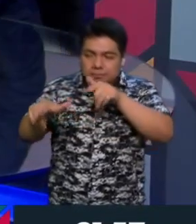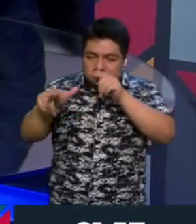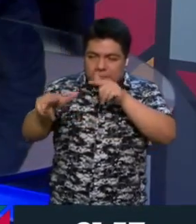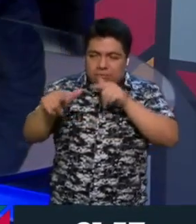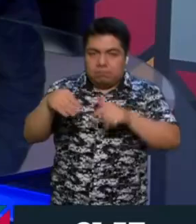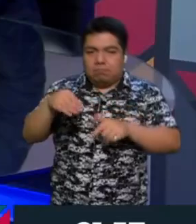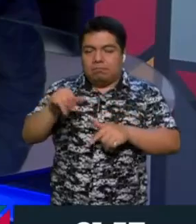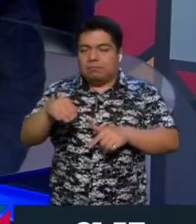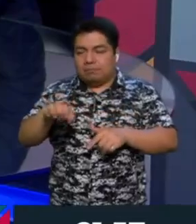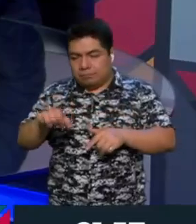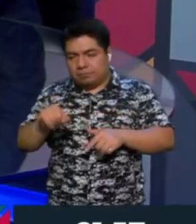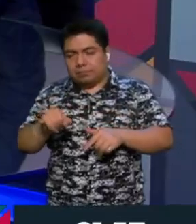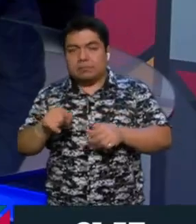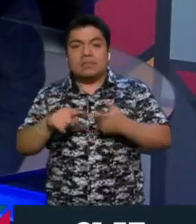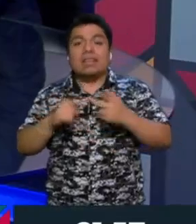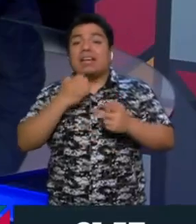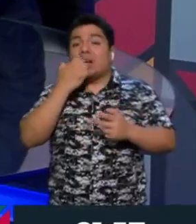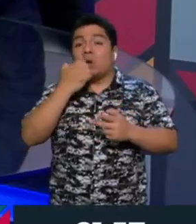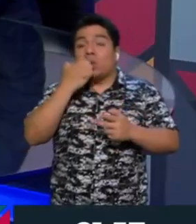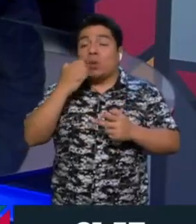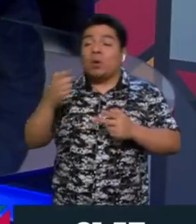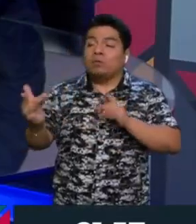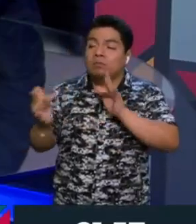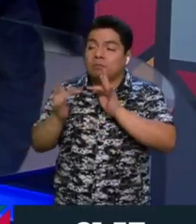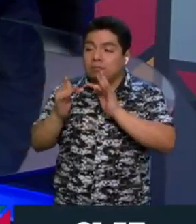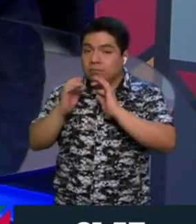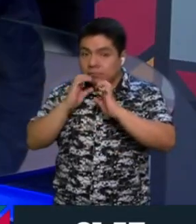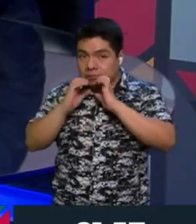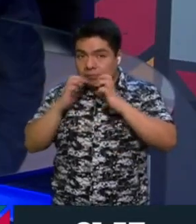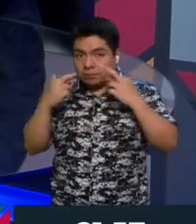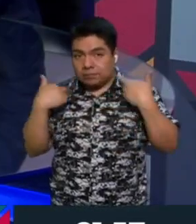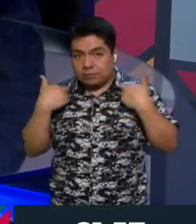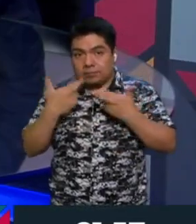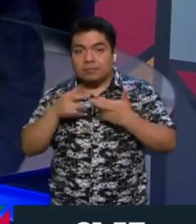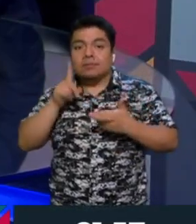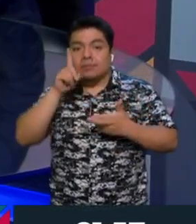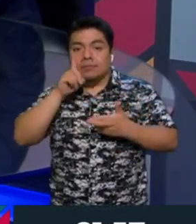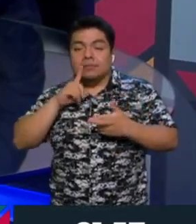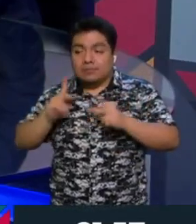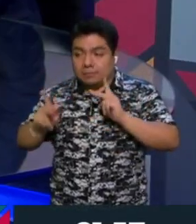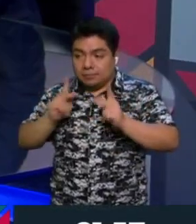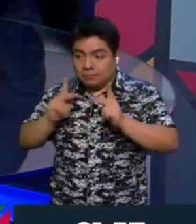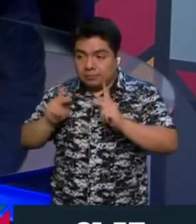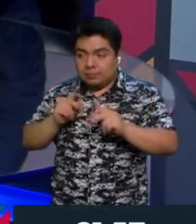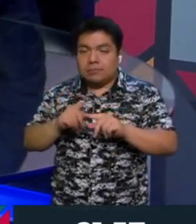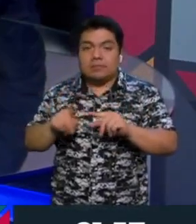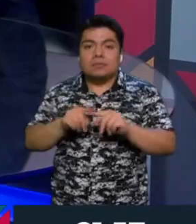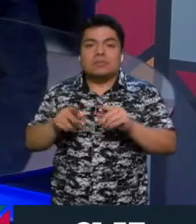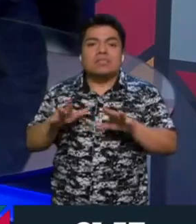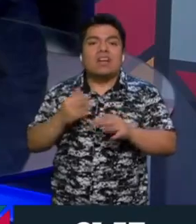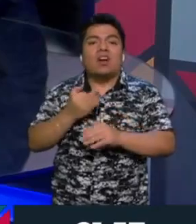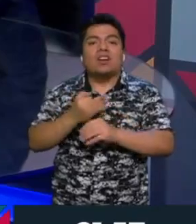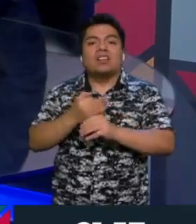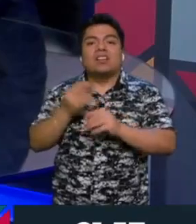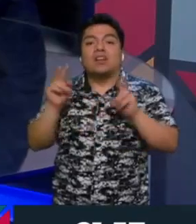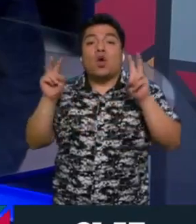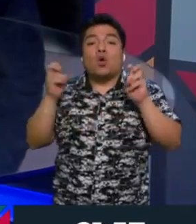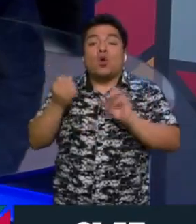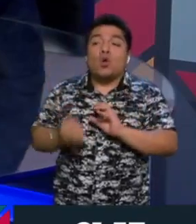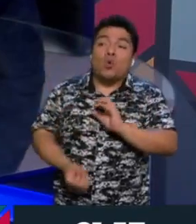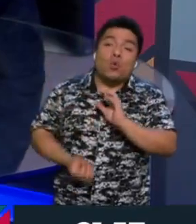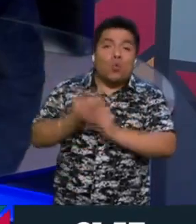persona que yo entrevisté, profesora de esa escuela, me hablaba de los modernos salvajes, de estos terribles primitivos, de